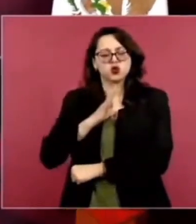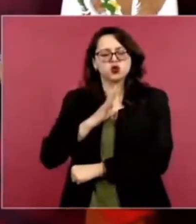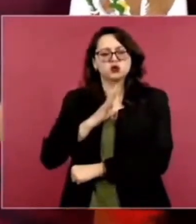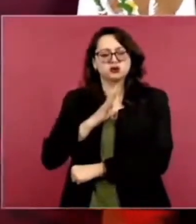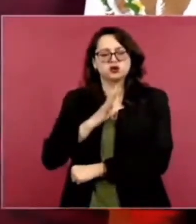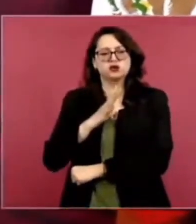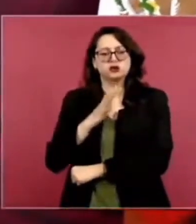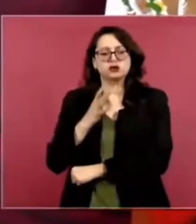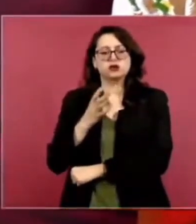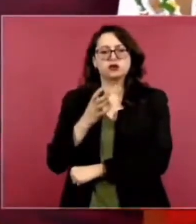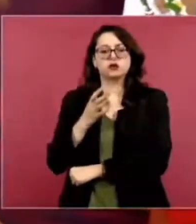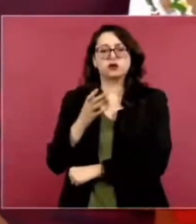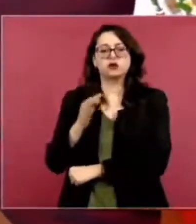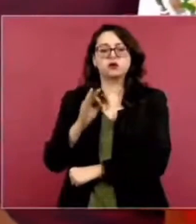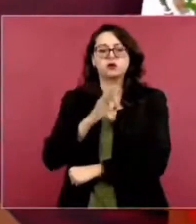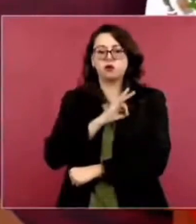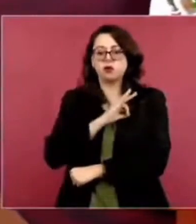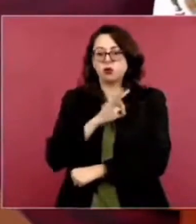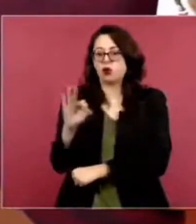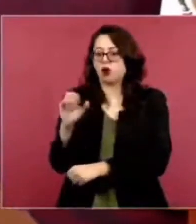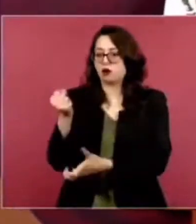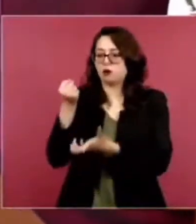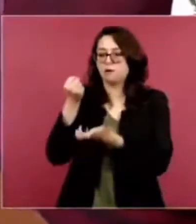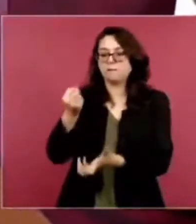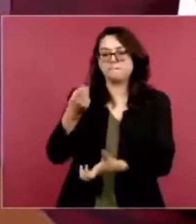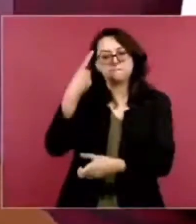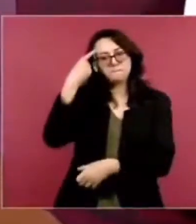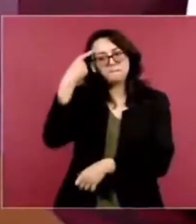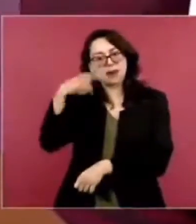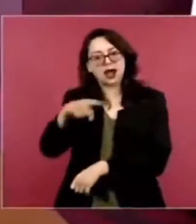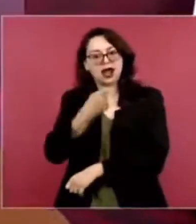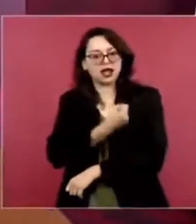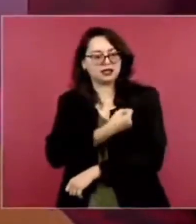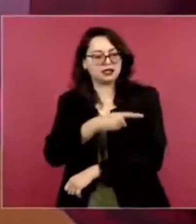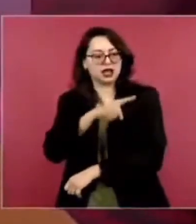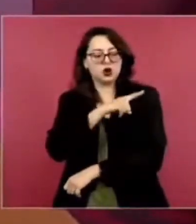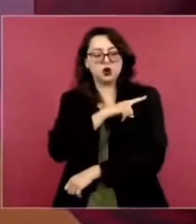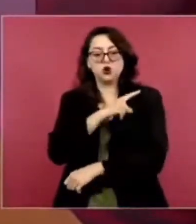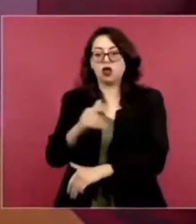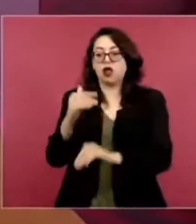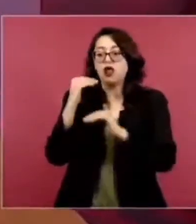para la salud, que es prioritaria. No hay límite.